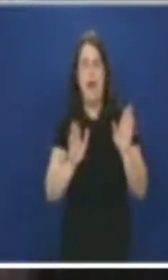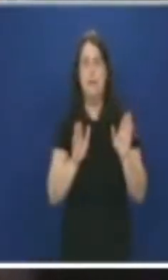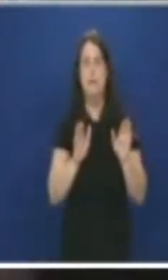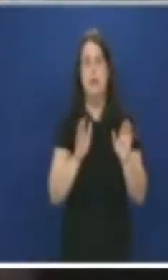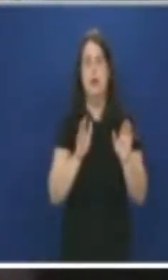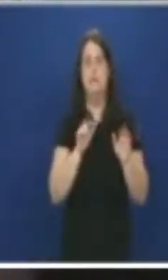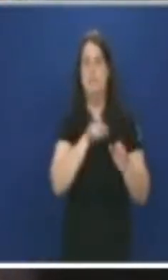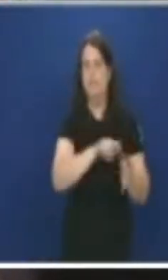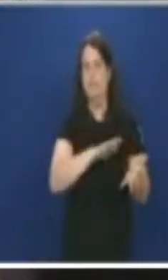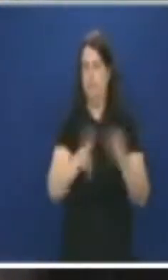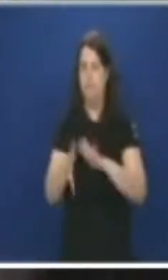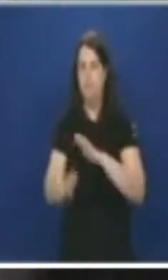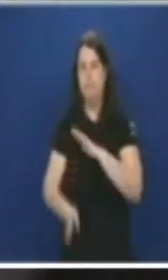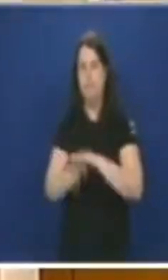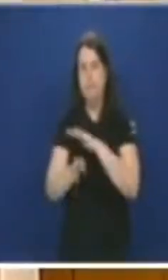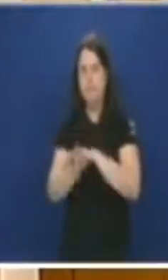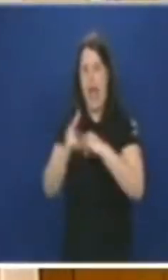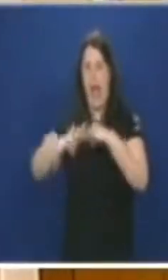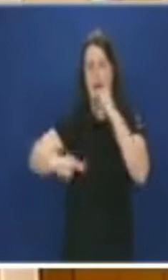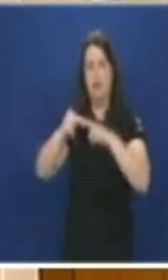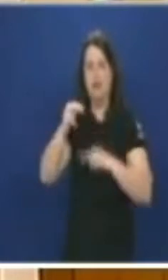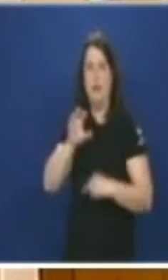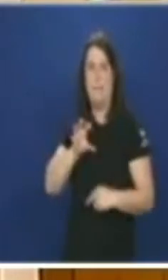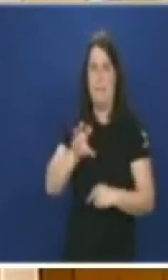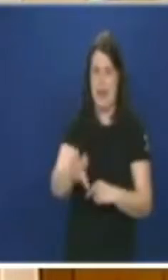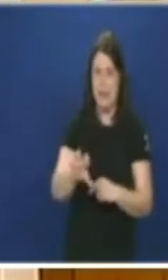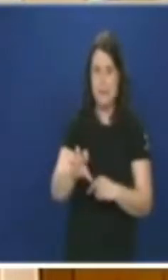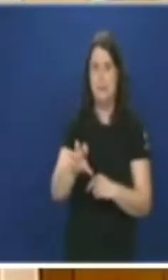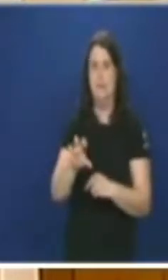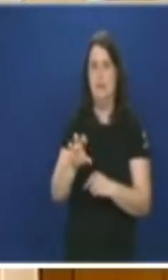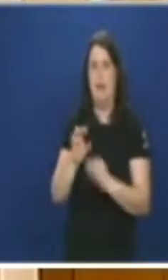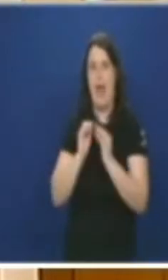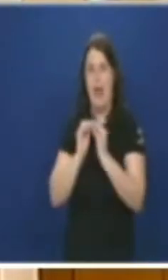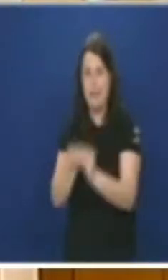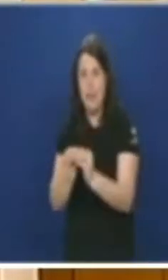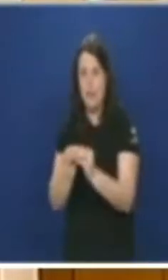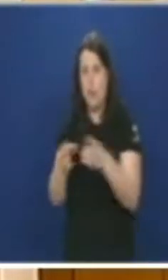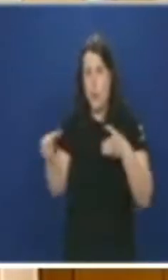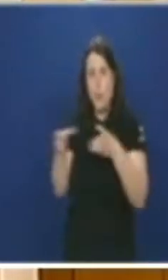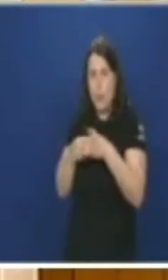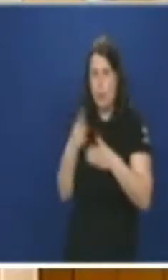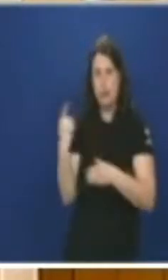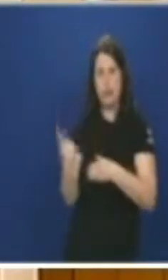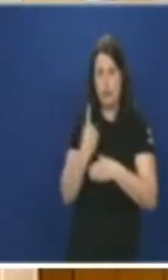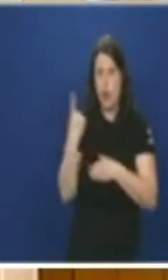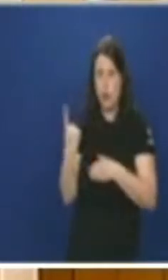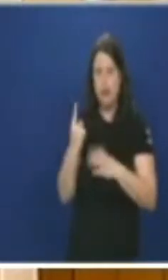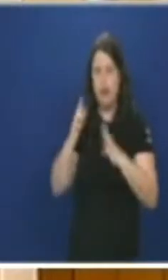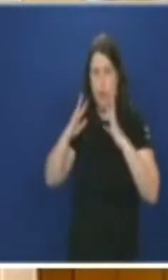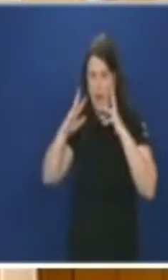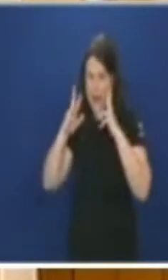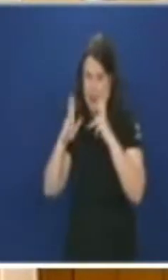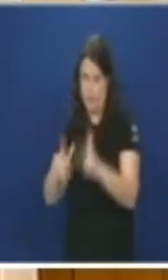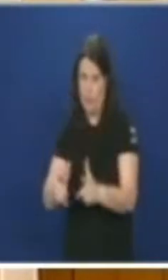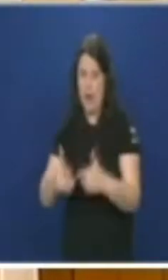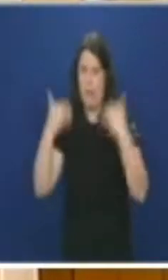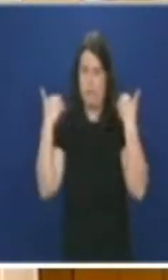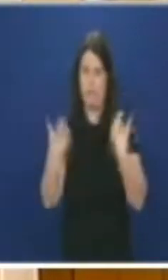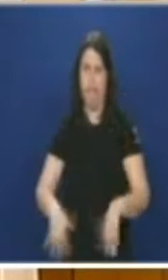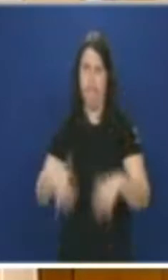a construir país. E eles solos, con un esforzo tremendo,